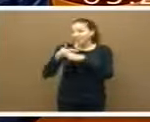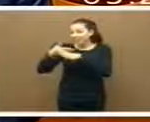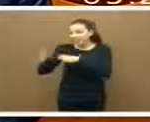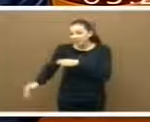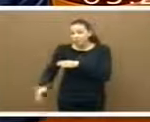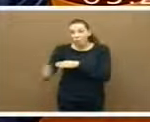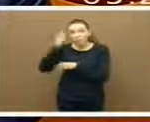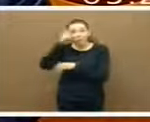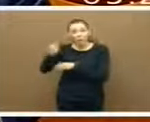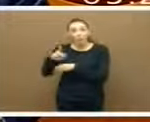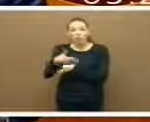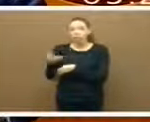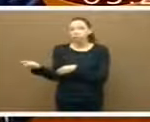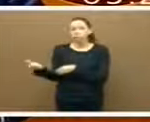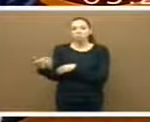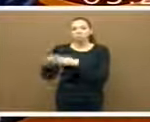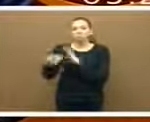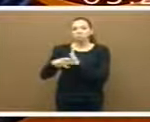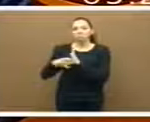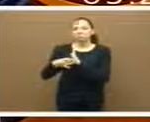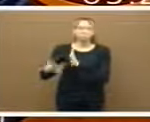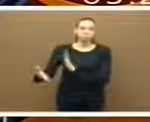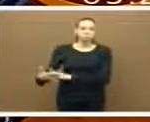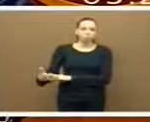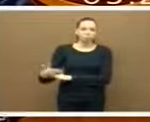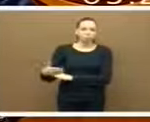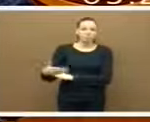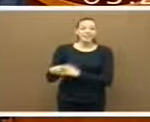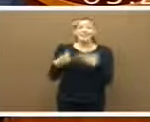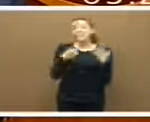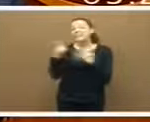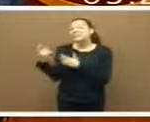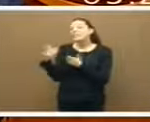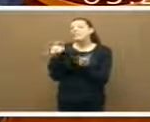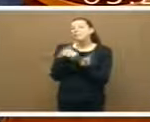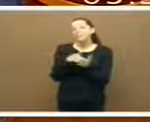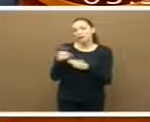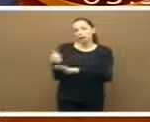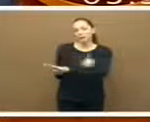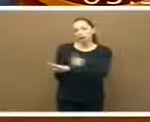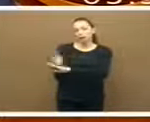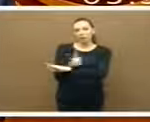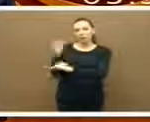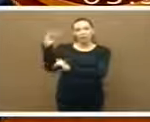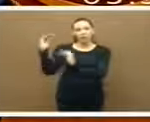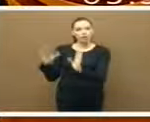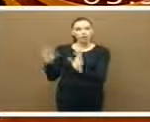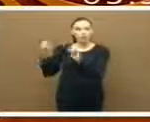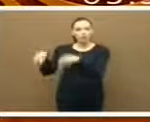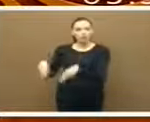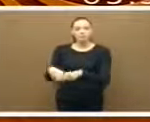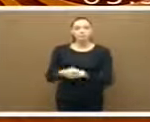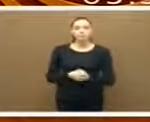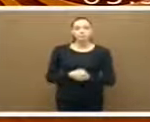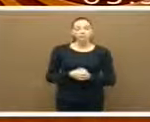en inferioridad de condiciones, más de 600,000 habitantes en nuestra comunidad. Estos presupuestos y este